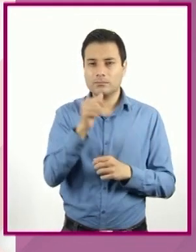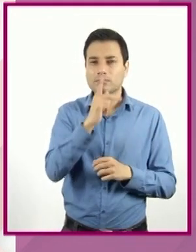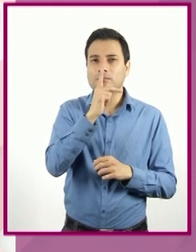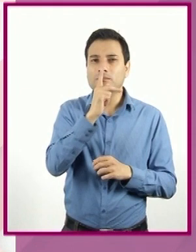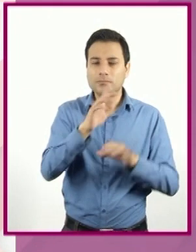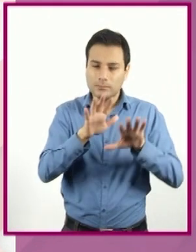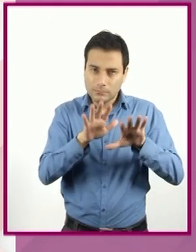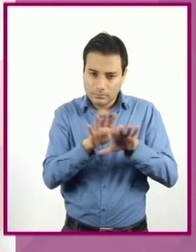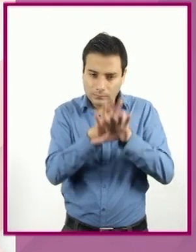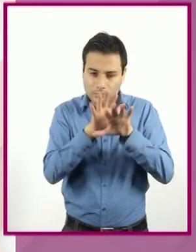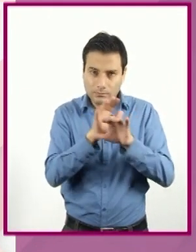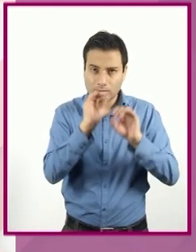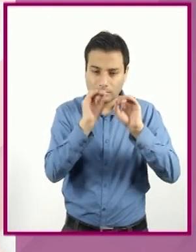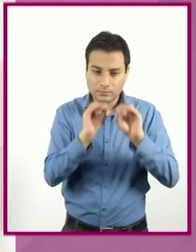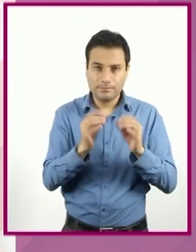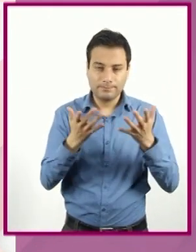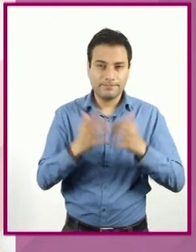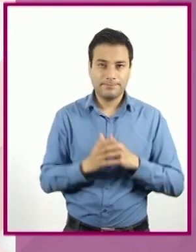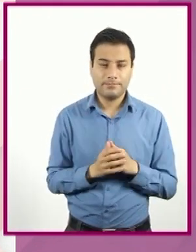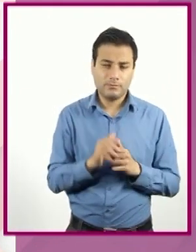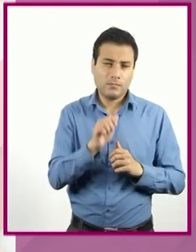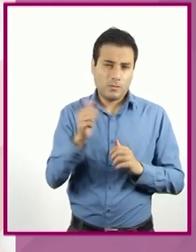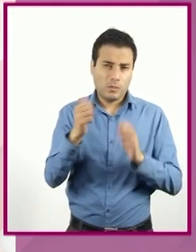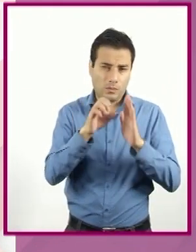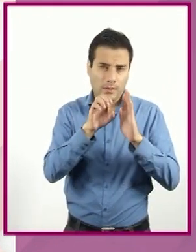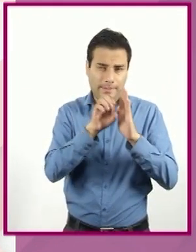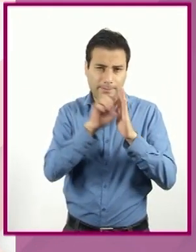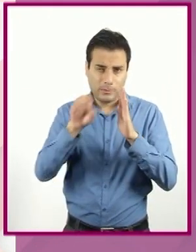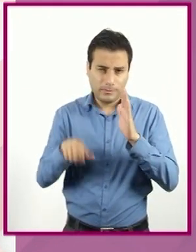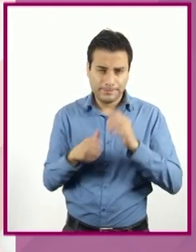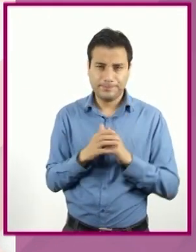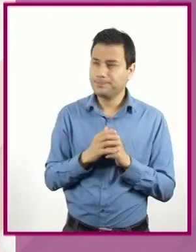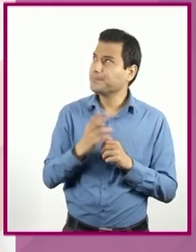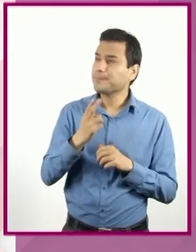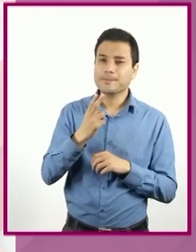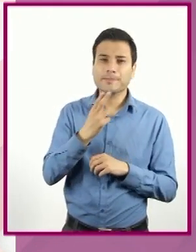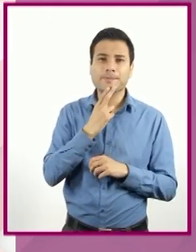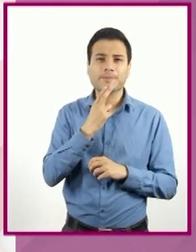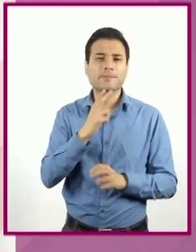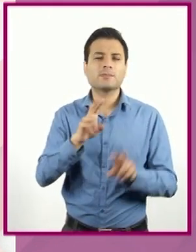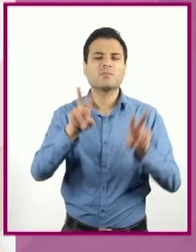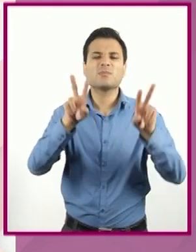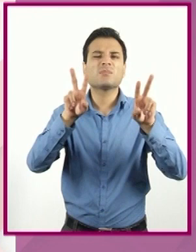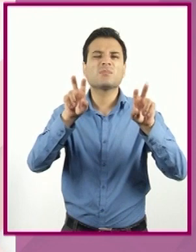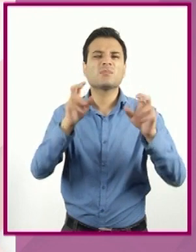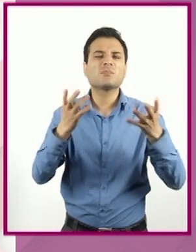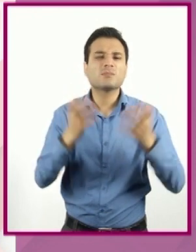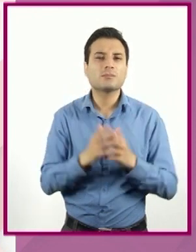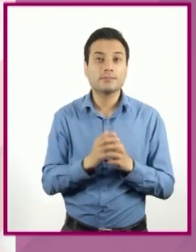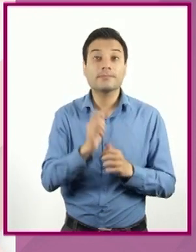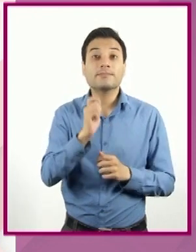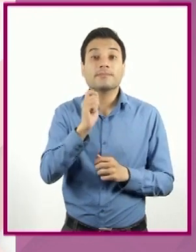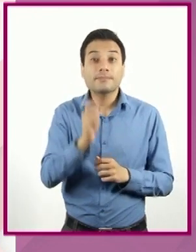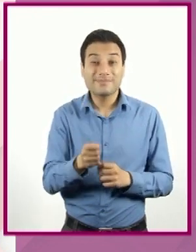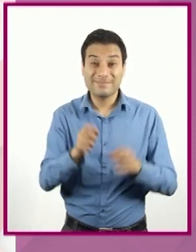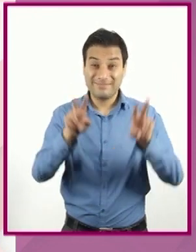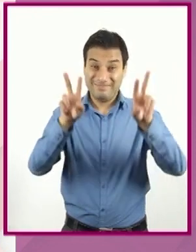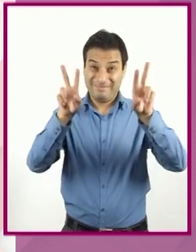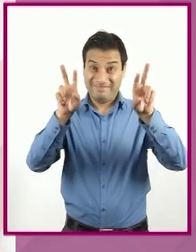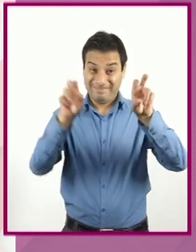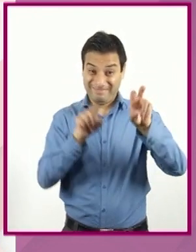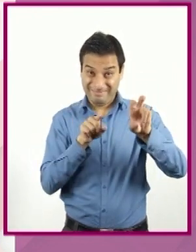En otro caso, la ficha de cita textual se distingue por el uso de las comillas para indicar que ese fragmento pertenece a otro